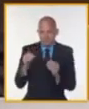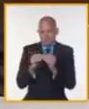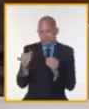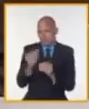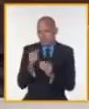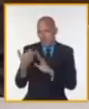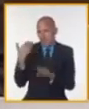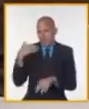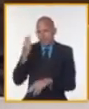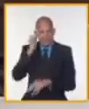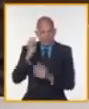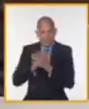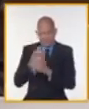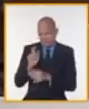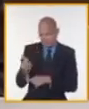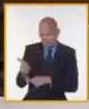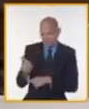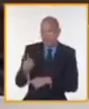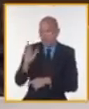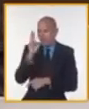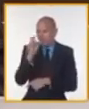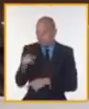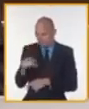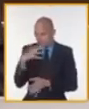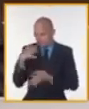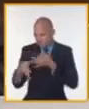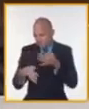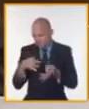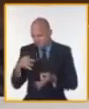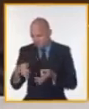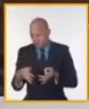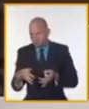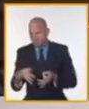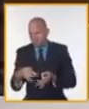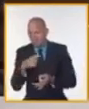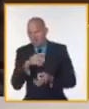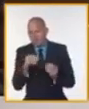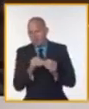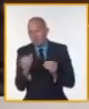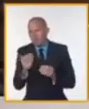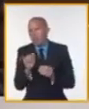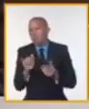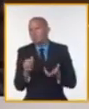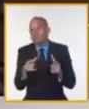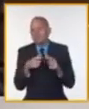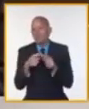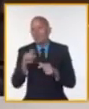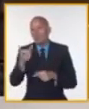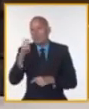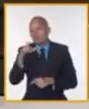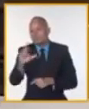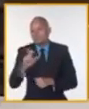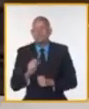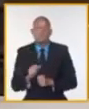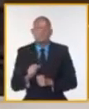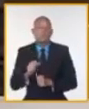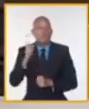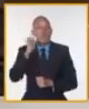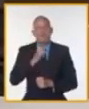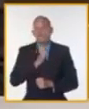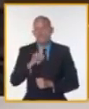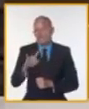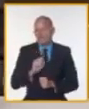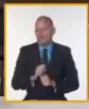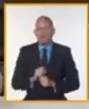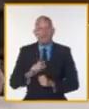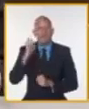de la Unión de Jóvenes Comunistas, las organizaciones estudiantiles, lo que también se ha